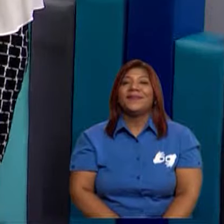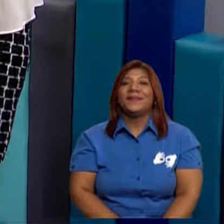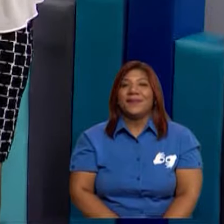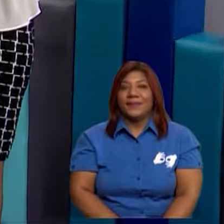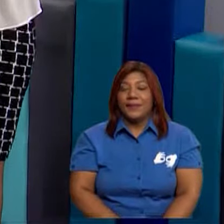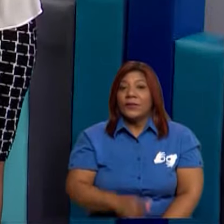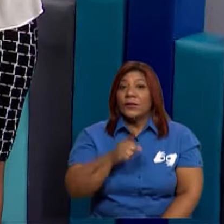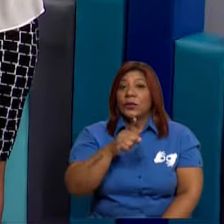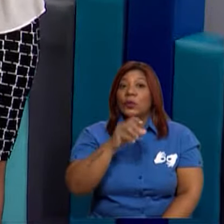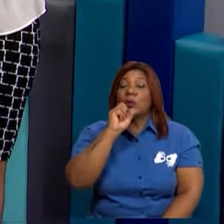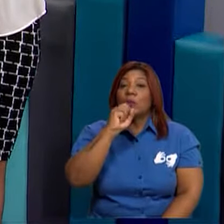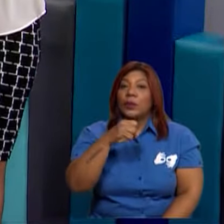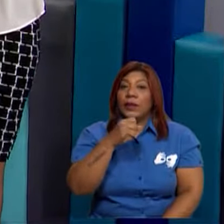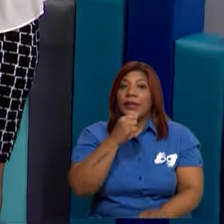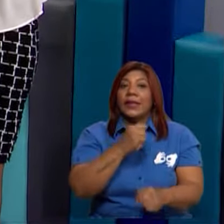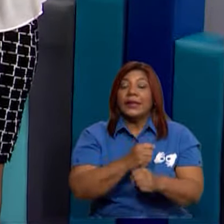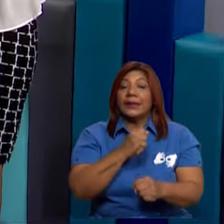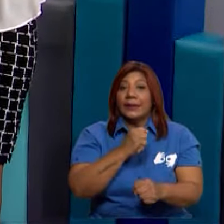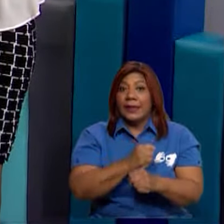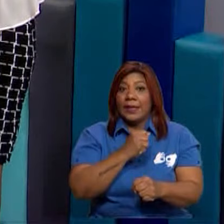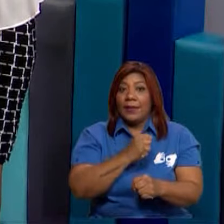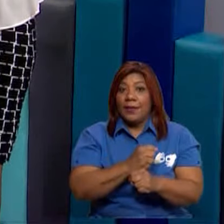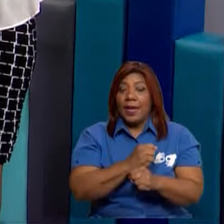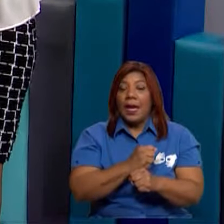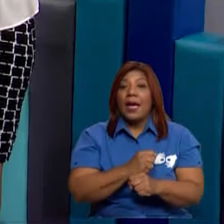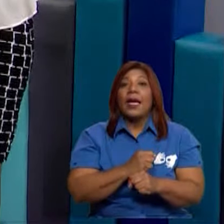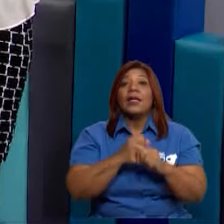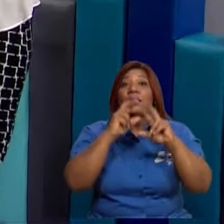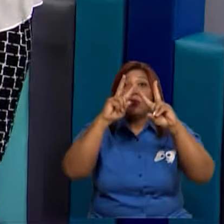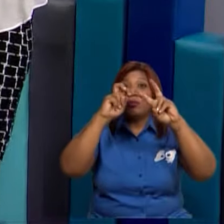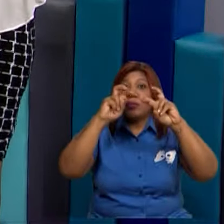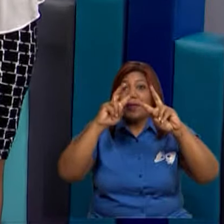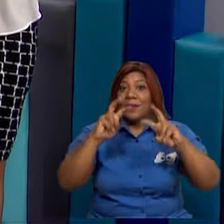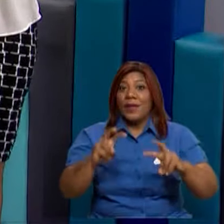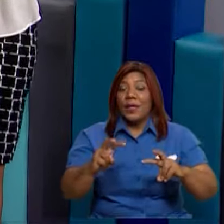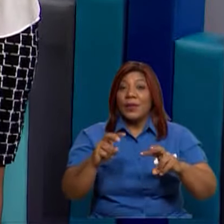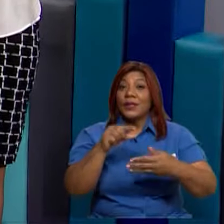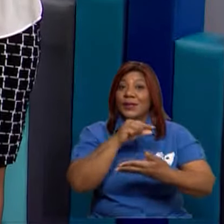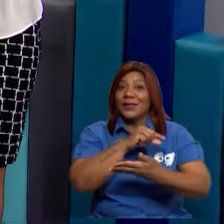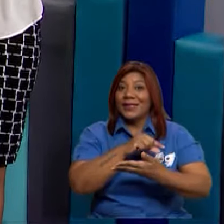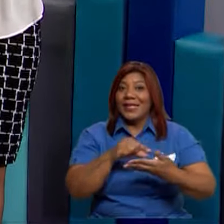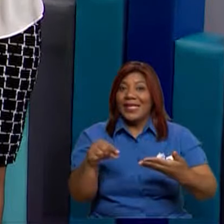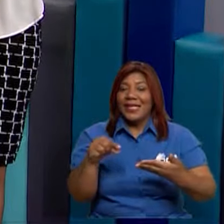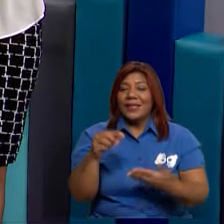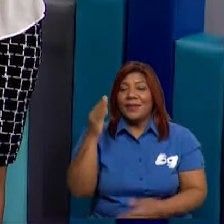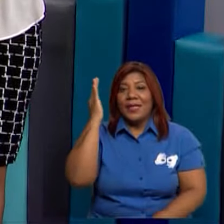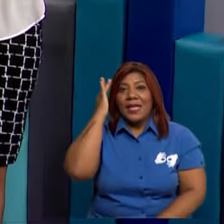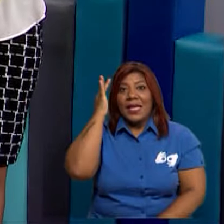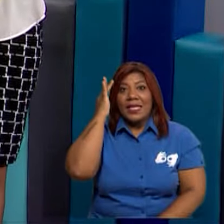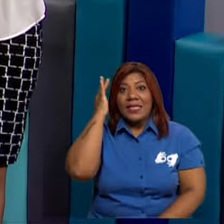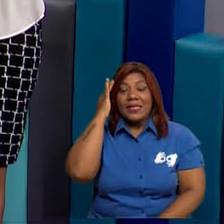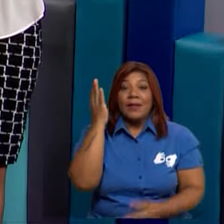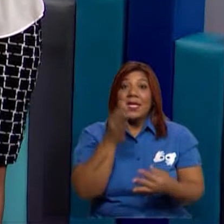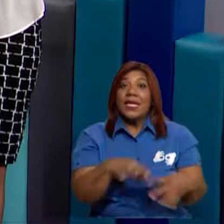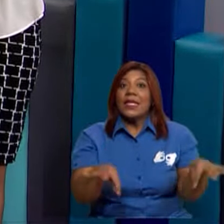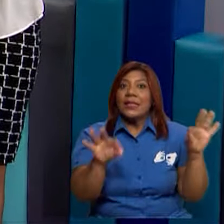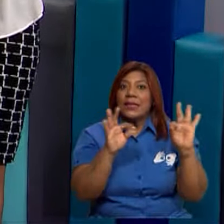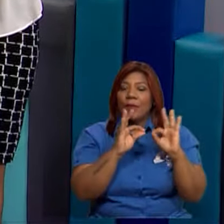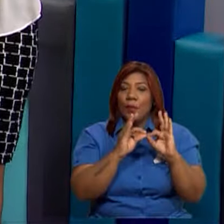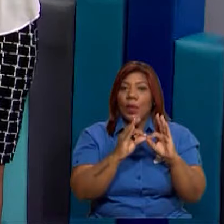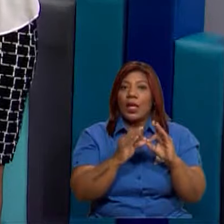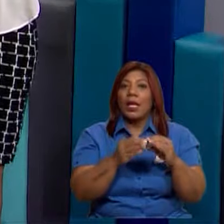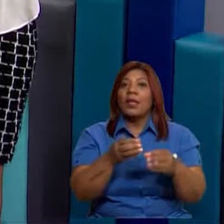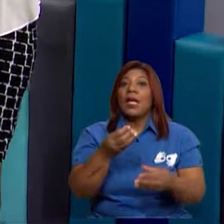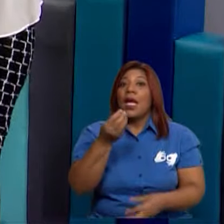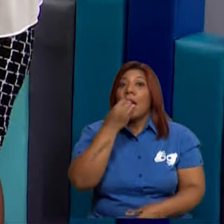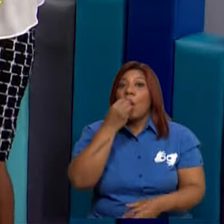esta forma podemos trabajar nuestra autoevaluación de la semana y ver la importancia de cada uno de esos grupos de alimentos